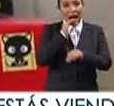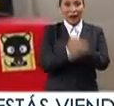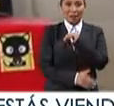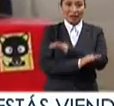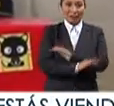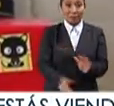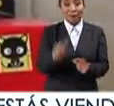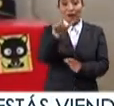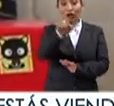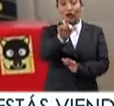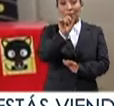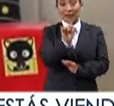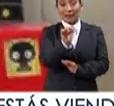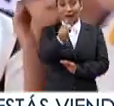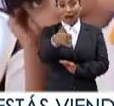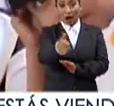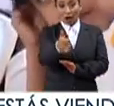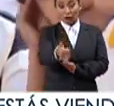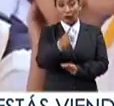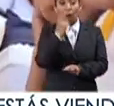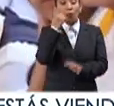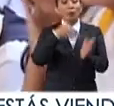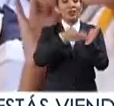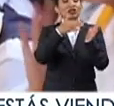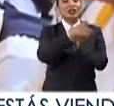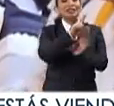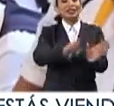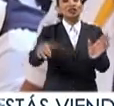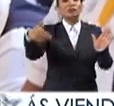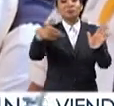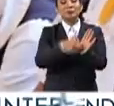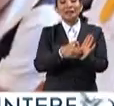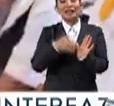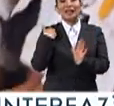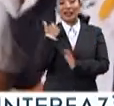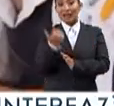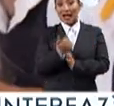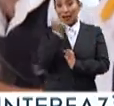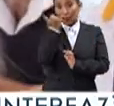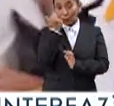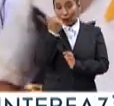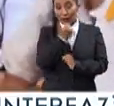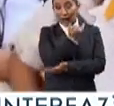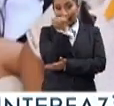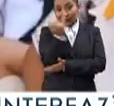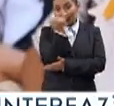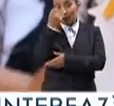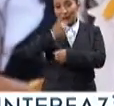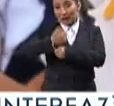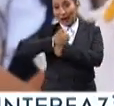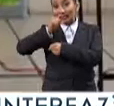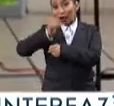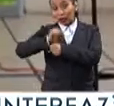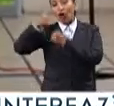este lunes 20 de agosto más de 1.700.000 alumnos de preescolar primaria y secundaria regresarán a las